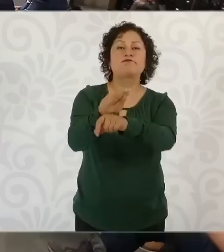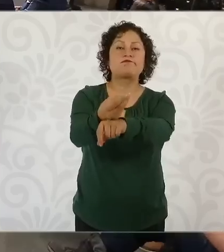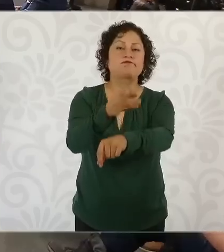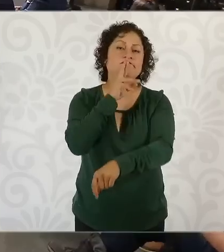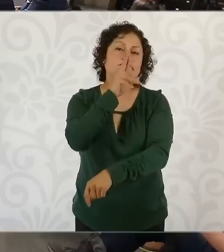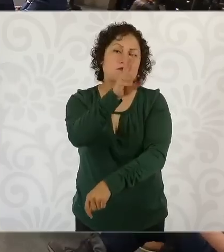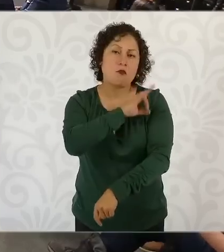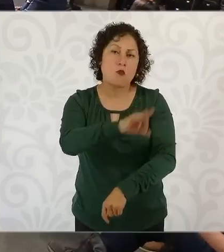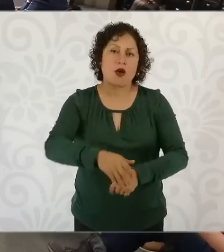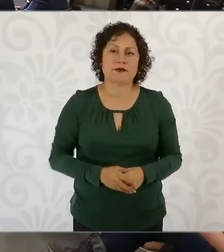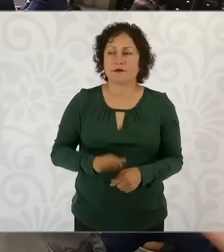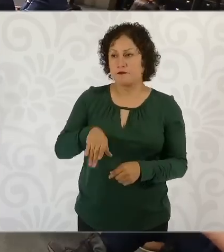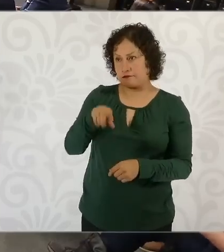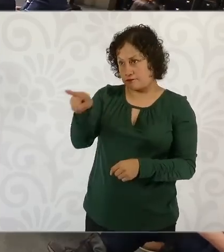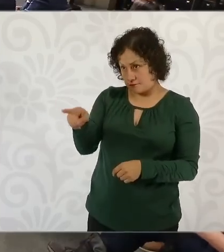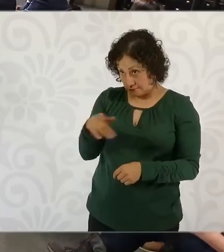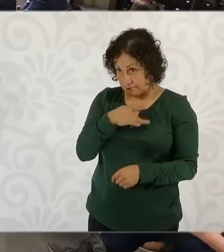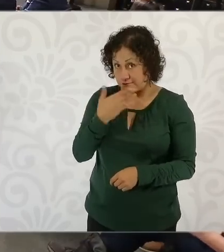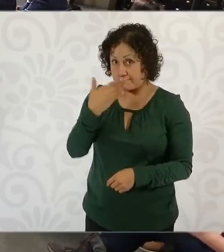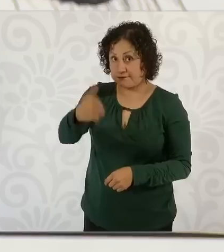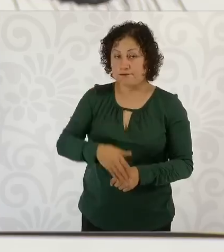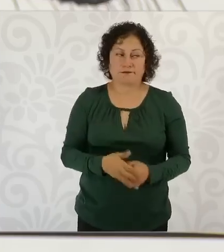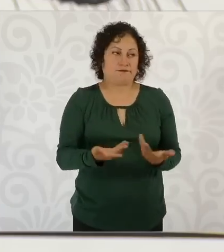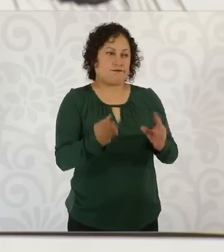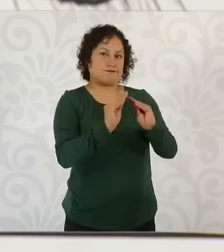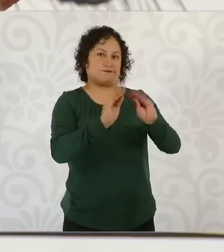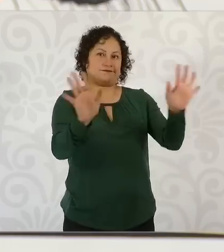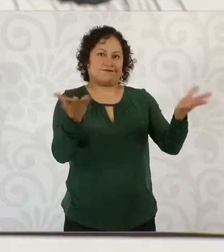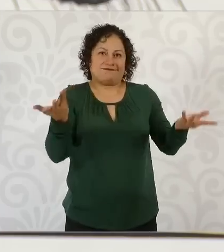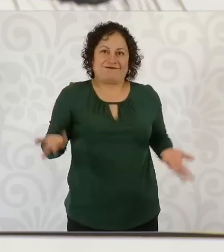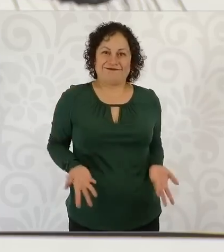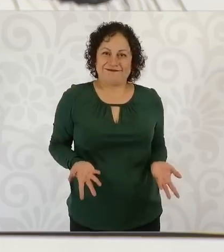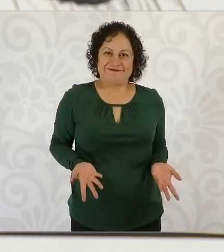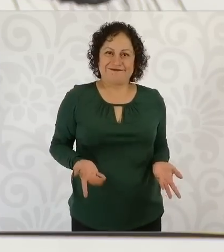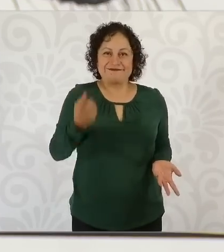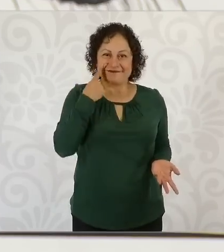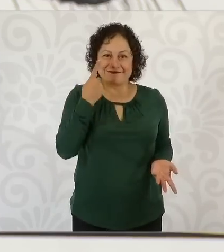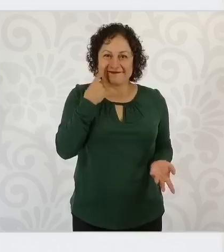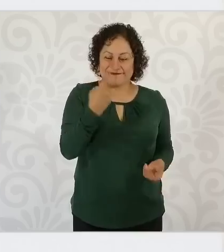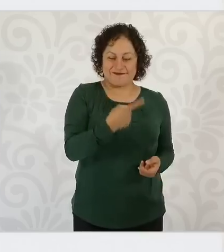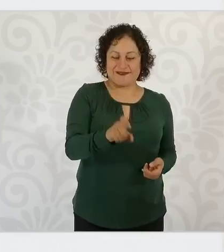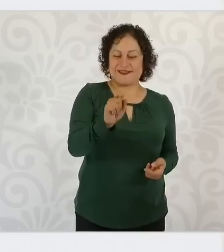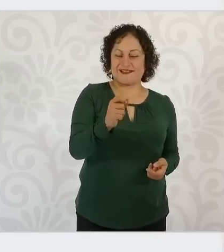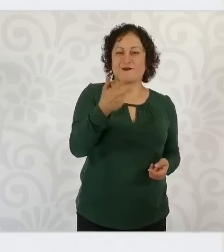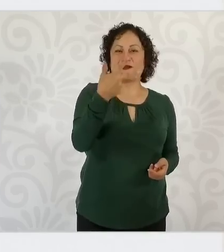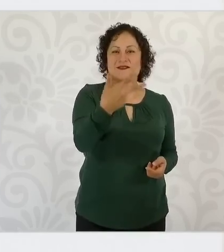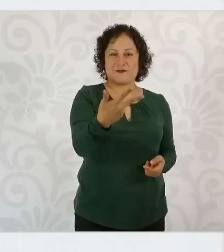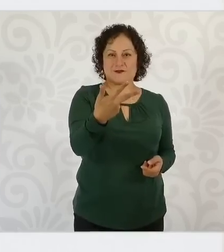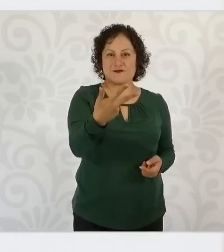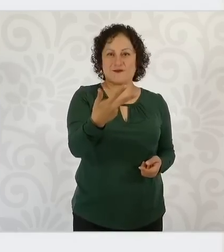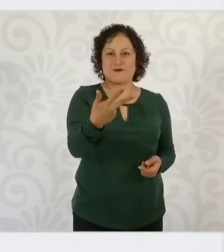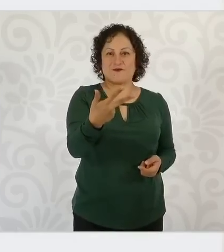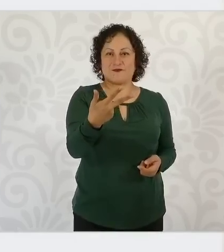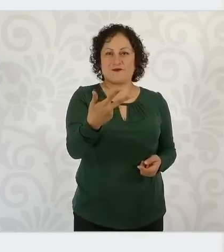sabor este ejercicio que se... Pues imagínense, en vez de 128, bueno, menos de 128, 100 senadores,